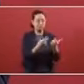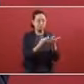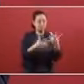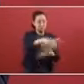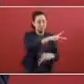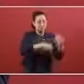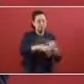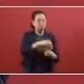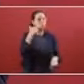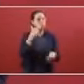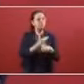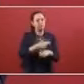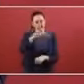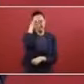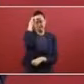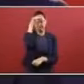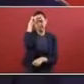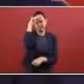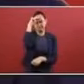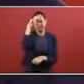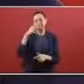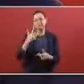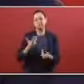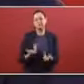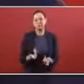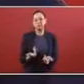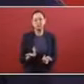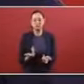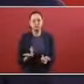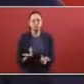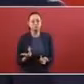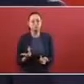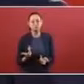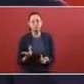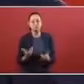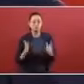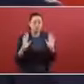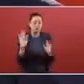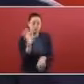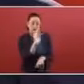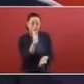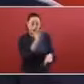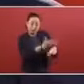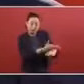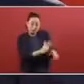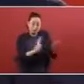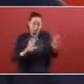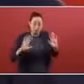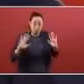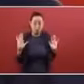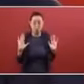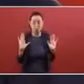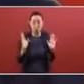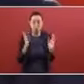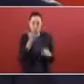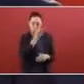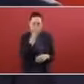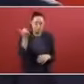e inteligente. O sea, se castiga, si es que fue así, no lo he